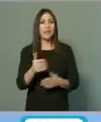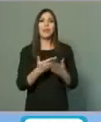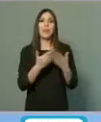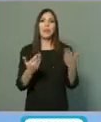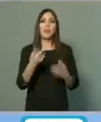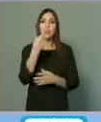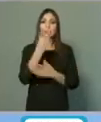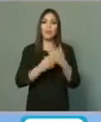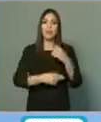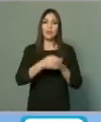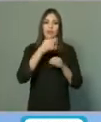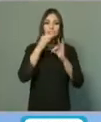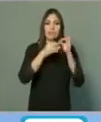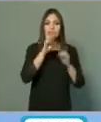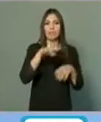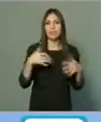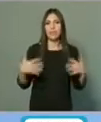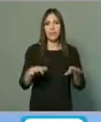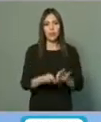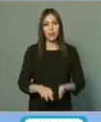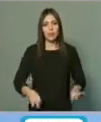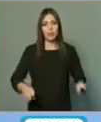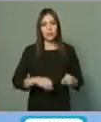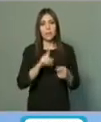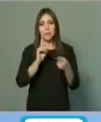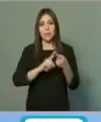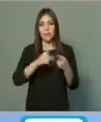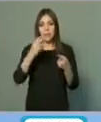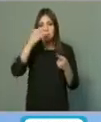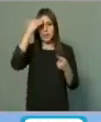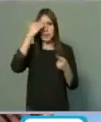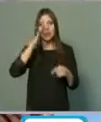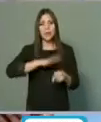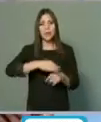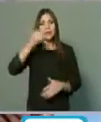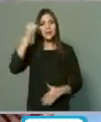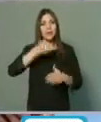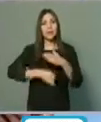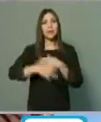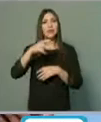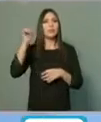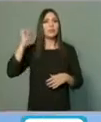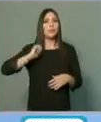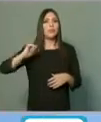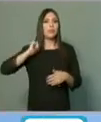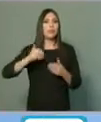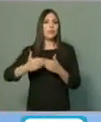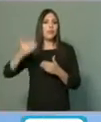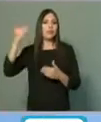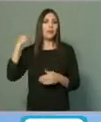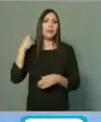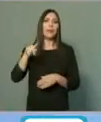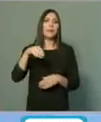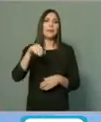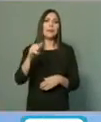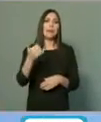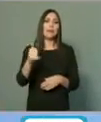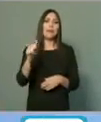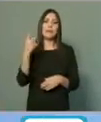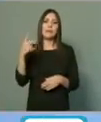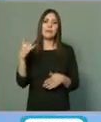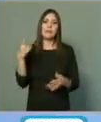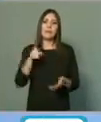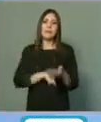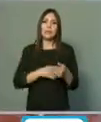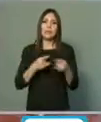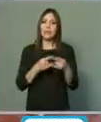son muy, muy importantes. Digo, obviamente el conocer un poco más de nuestro pasado, de las culturas prehispánicas, y más la maya, que ha sido todo un misterio, pues se